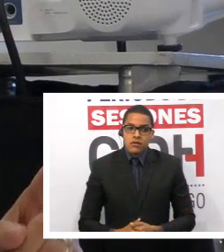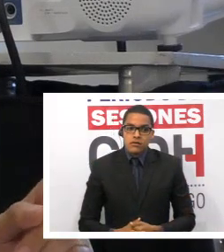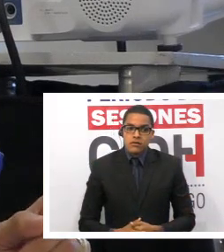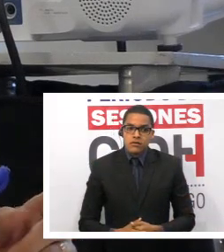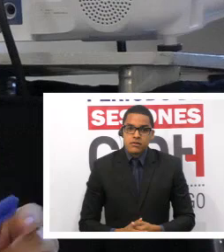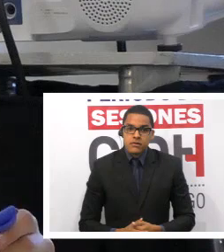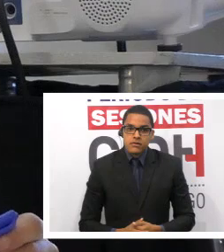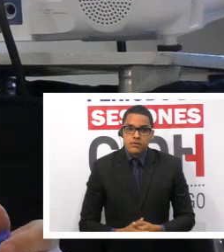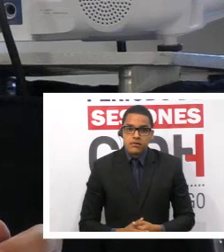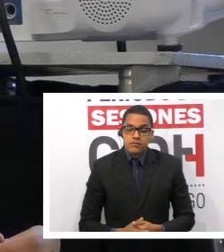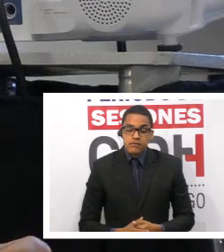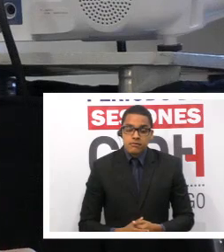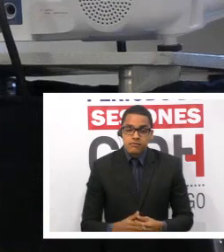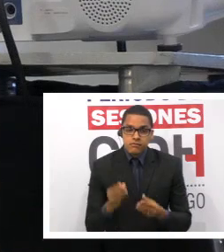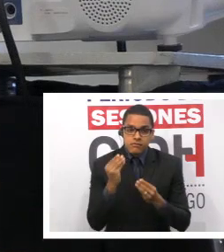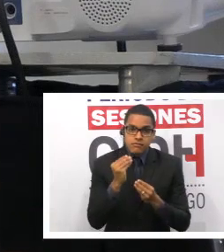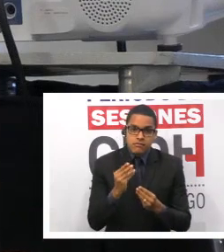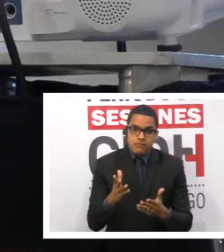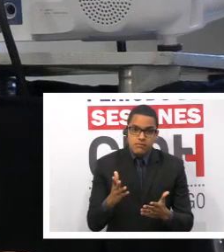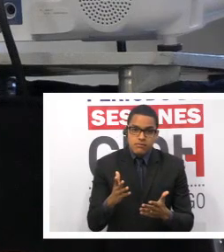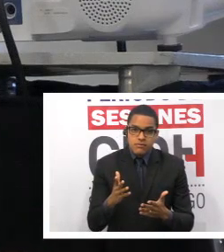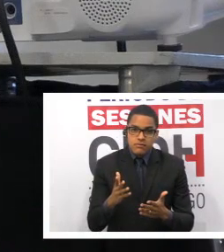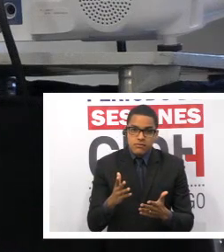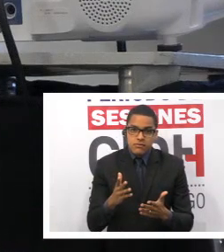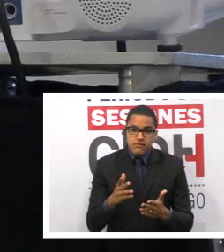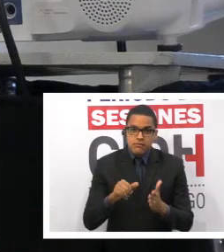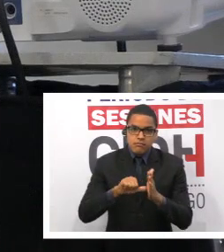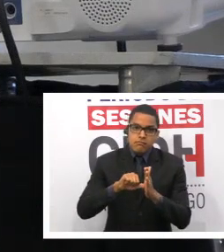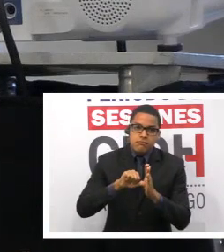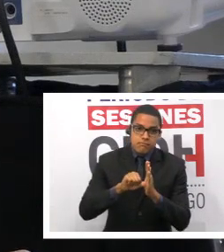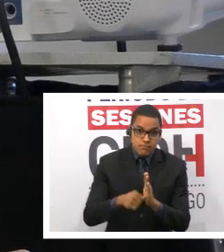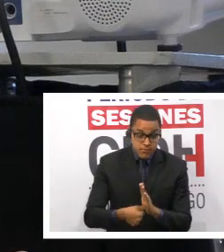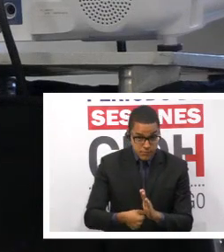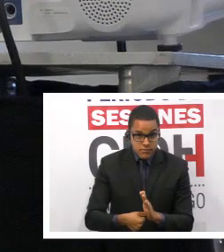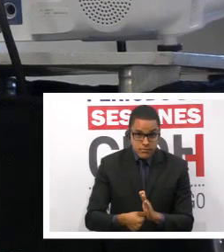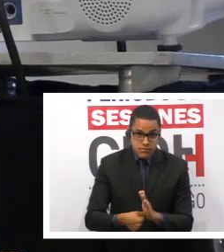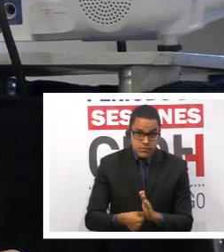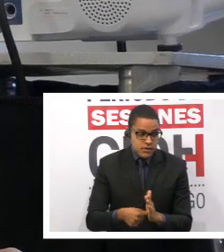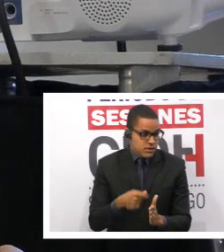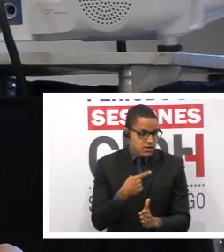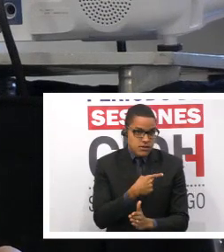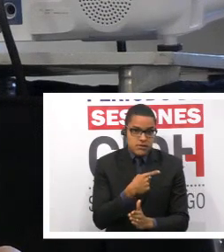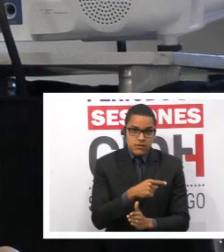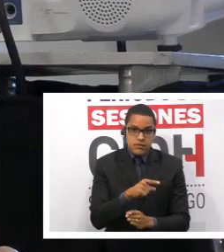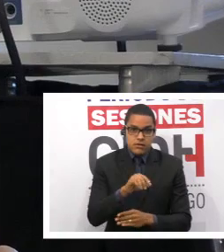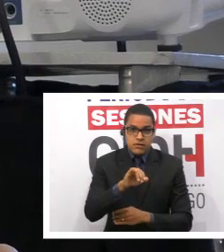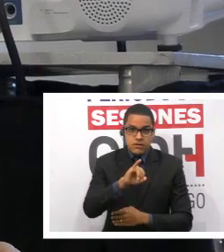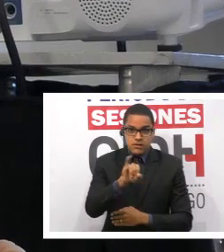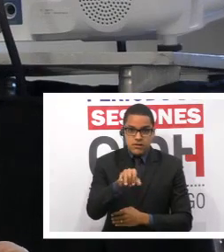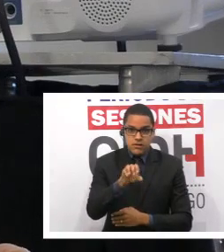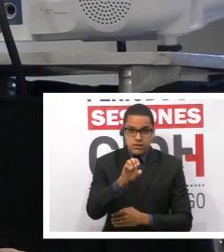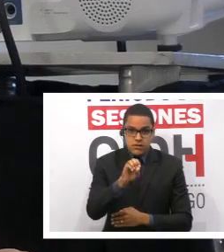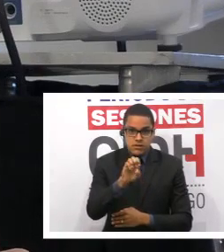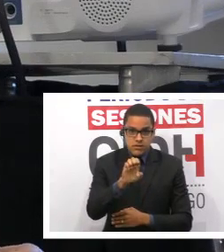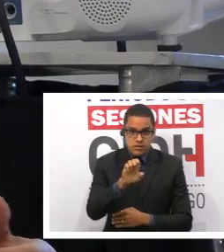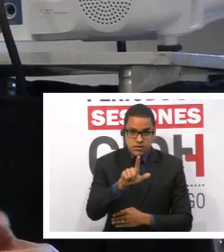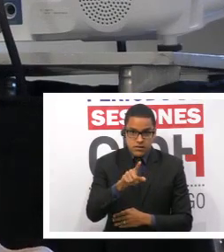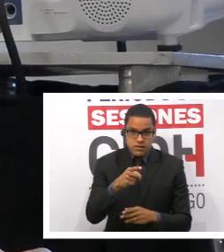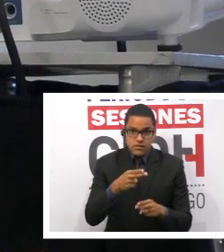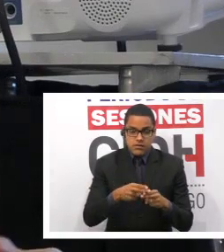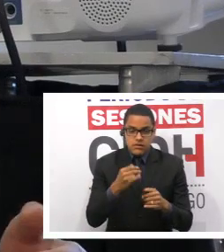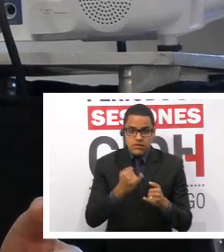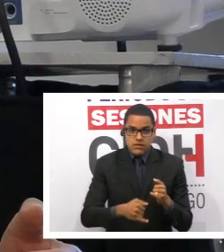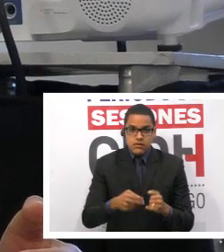oportunidad para simplemente reiterar la oportunidad que ha planteado el comisionado joel hernández de realizar esta